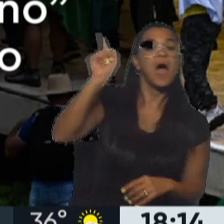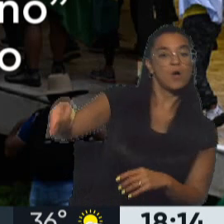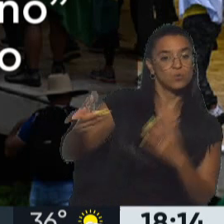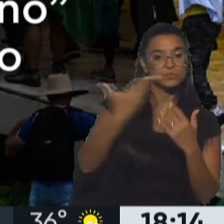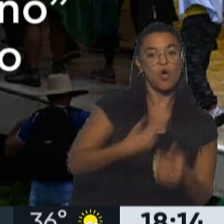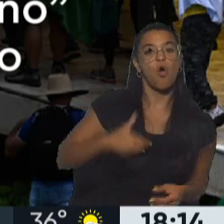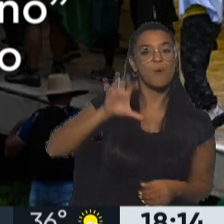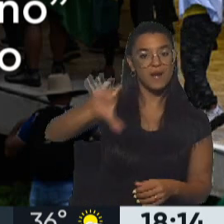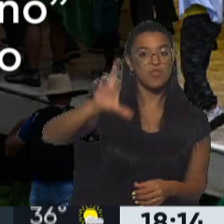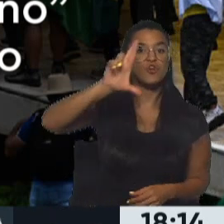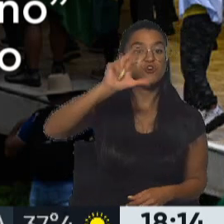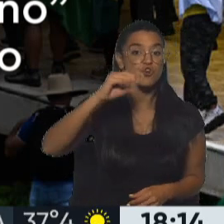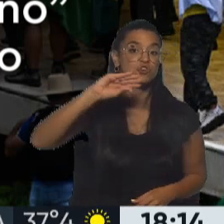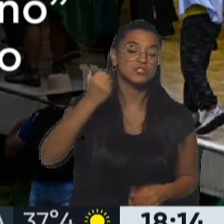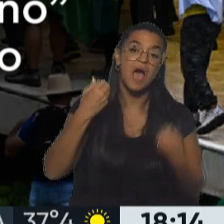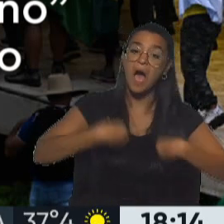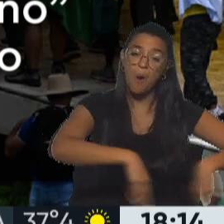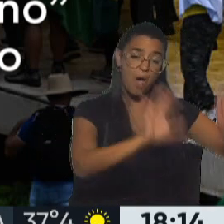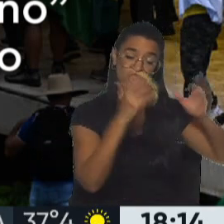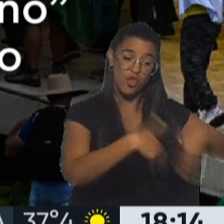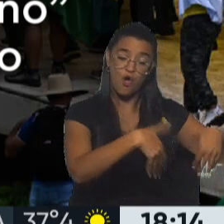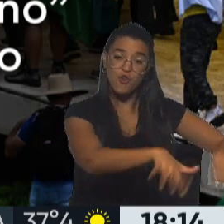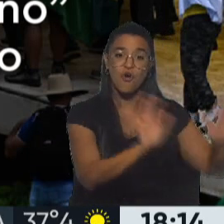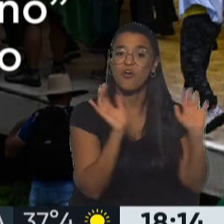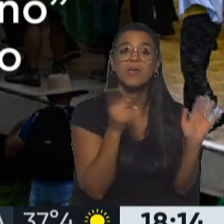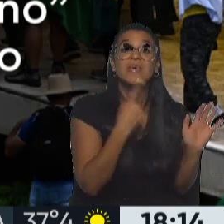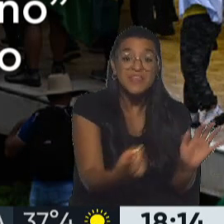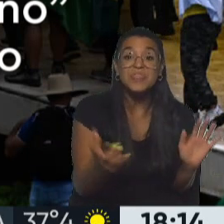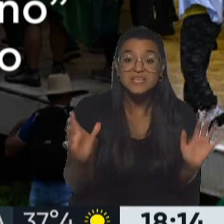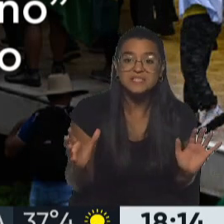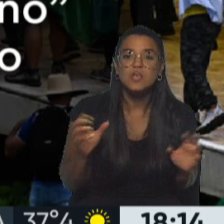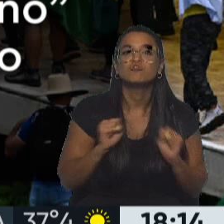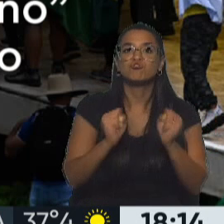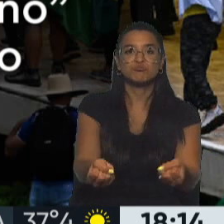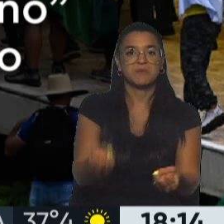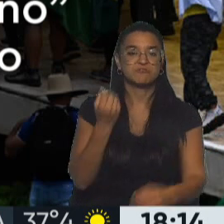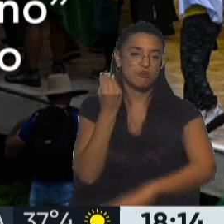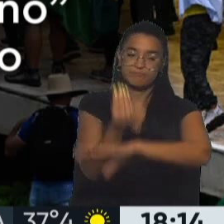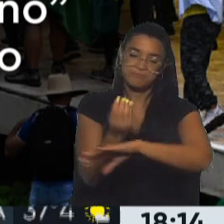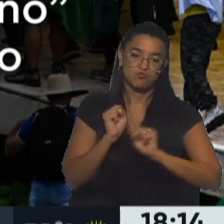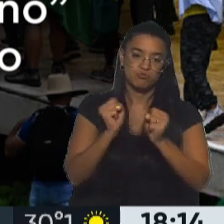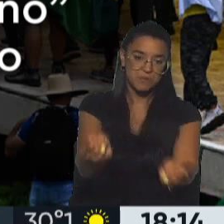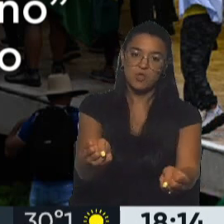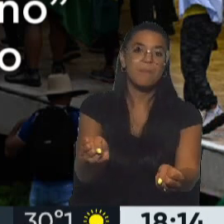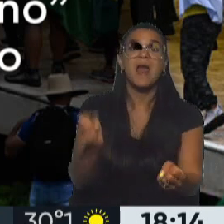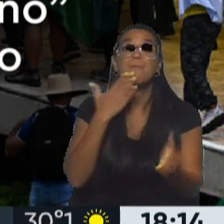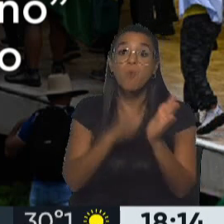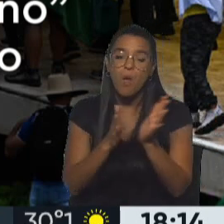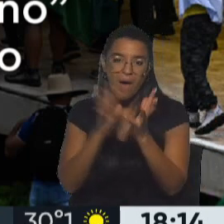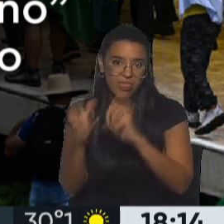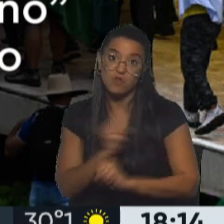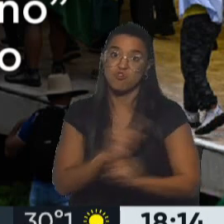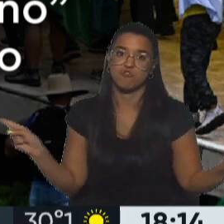ibanez de Rocha de abandono y convivencia y justifica las la suspensión de su cargo para que no destruya